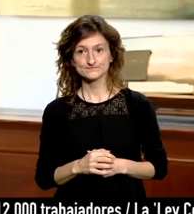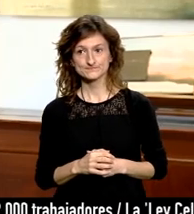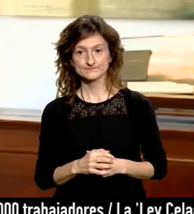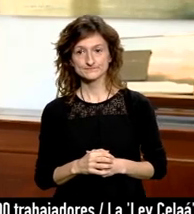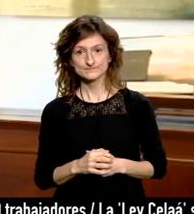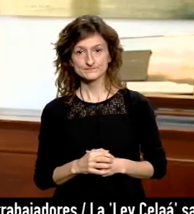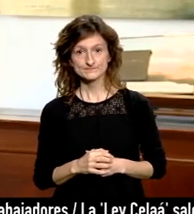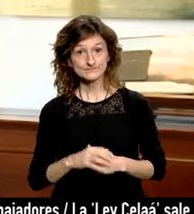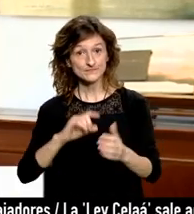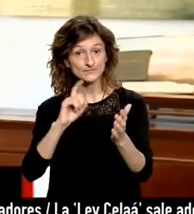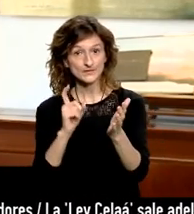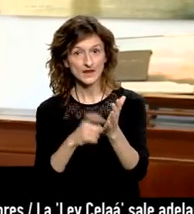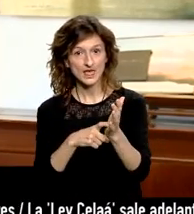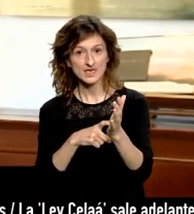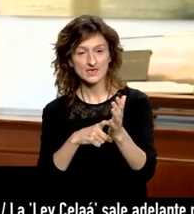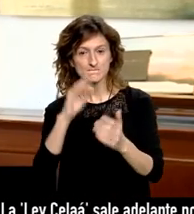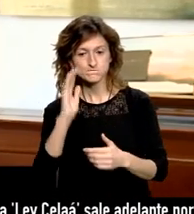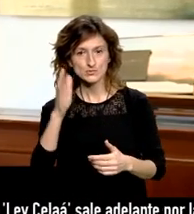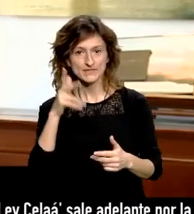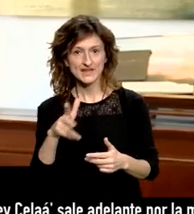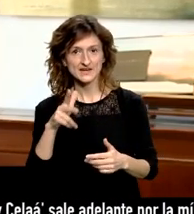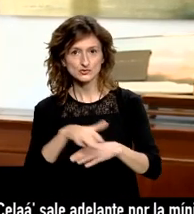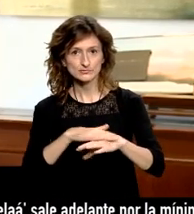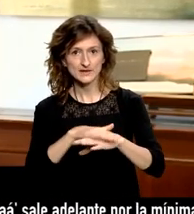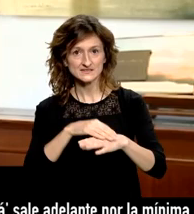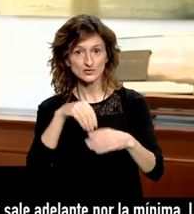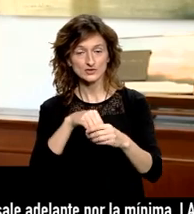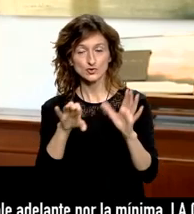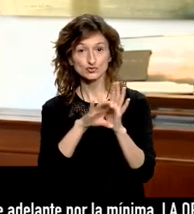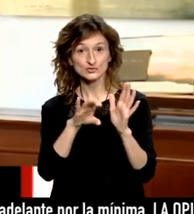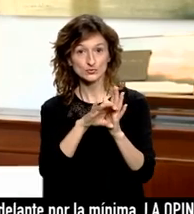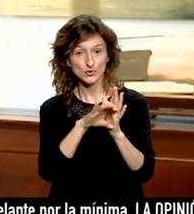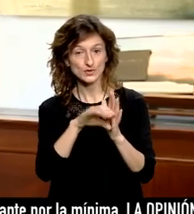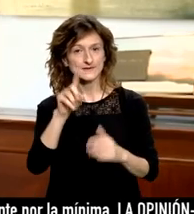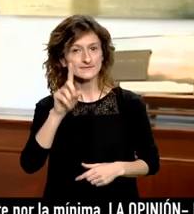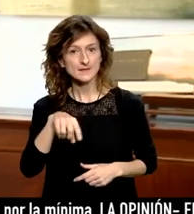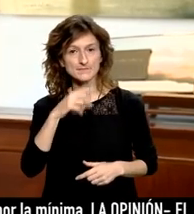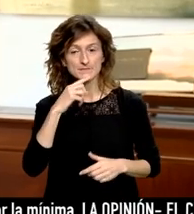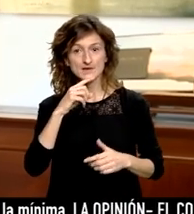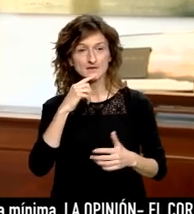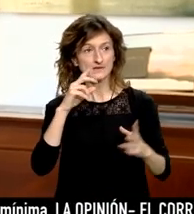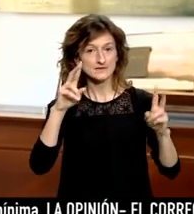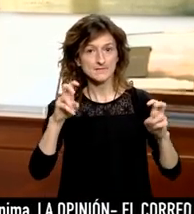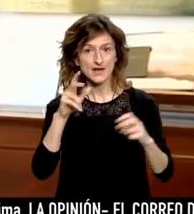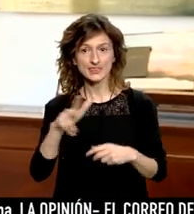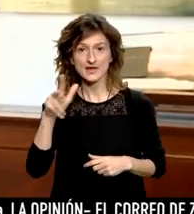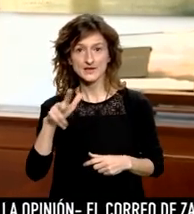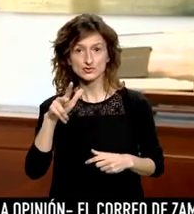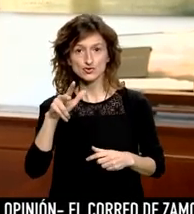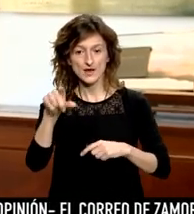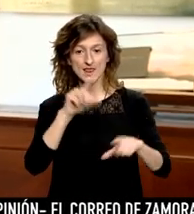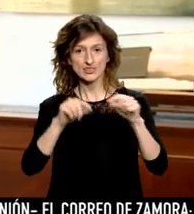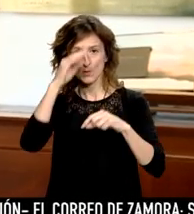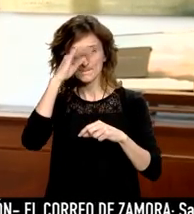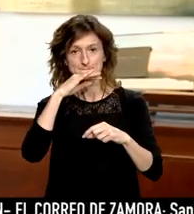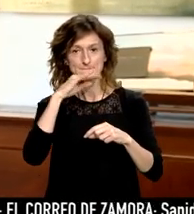Una ley que atenta contra los derechos fundamentales reconocidos en la Constitución y a su vez también por el Tribunal Constitucional, como es el derecho de la